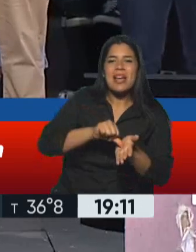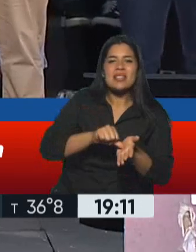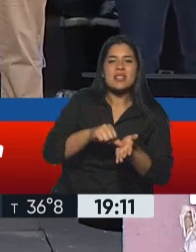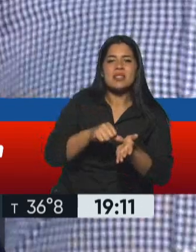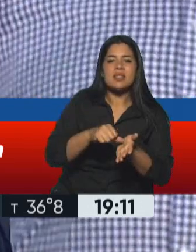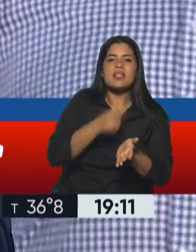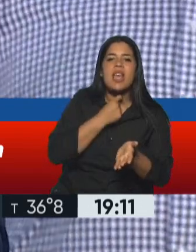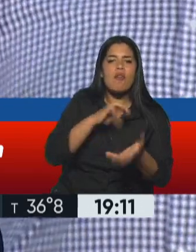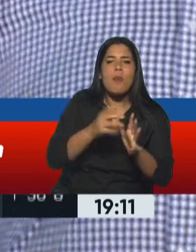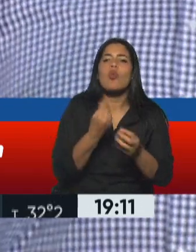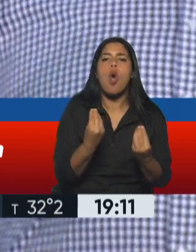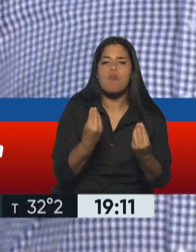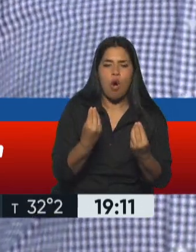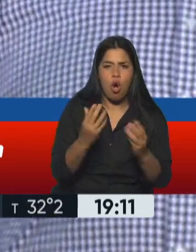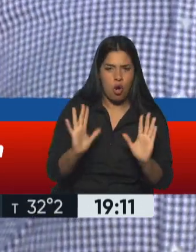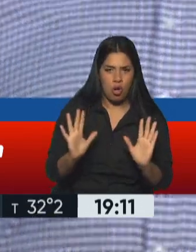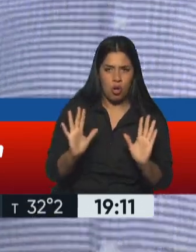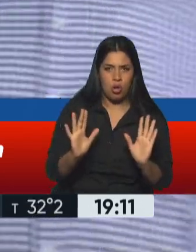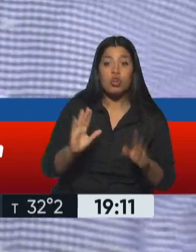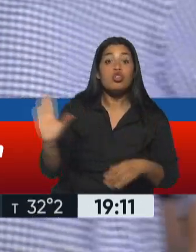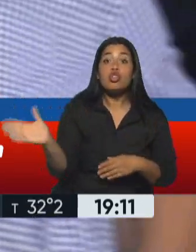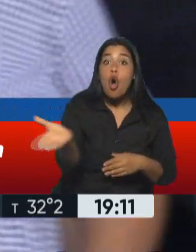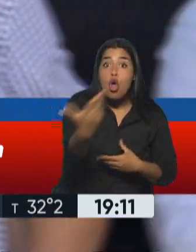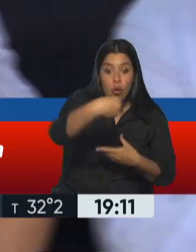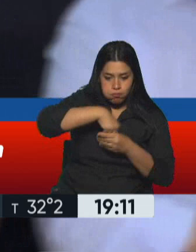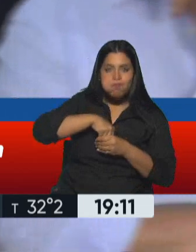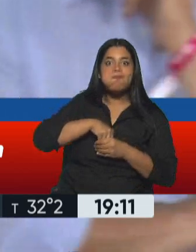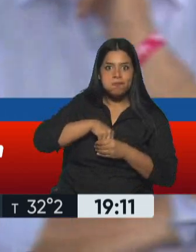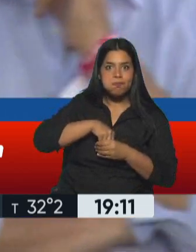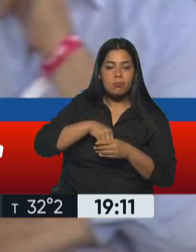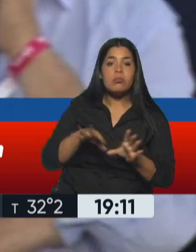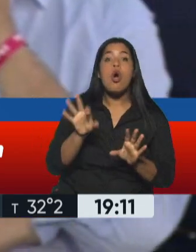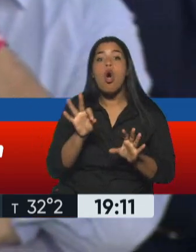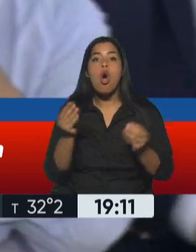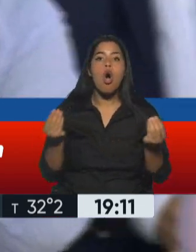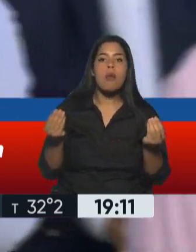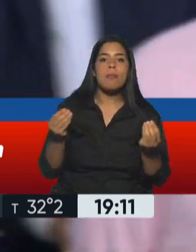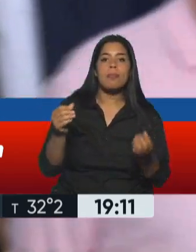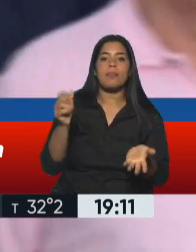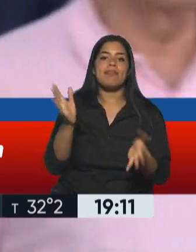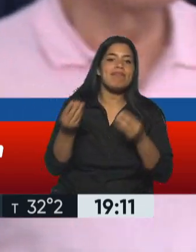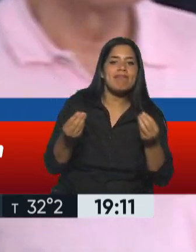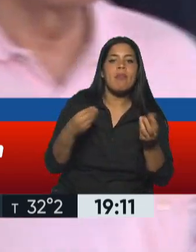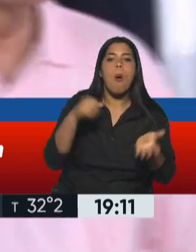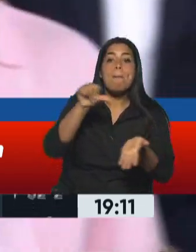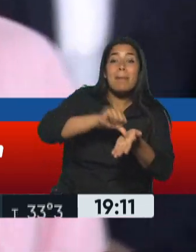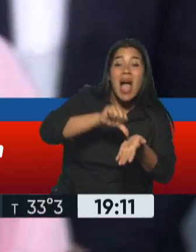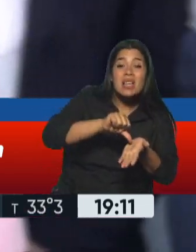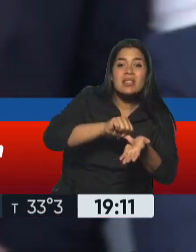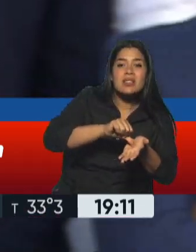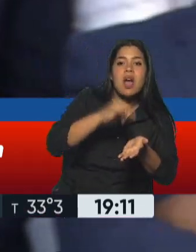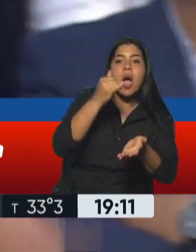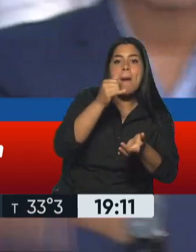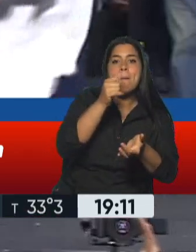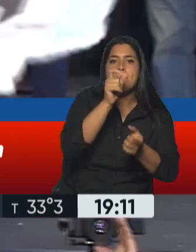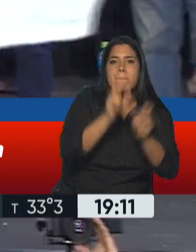un país donde todos estén integrados, si queremos construir un país donde los premiados sean los que